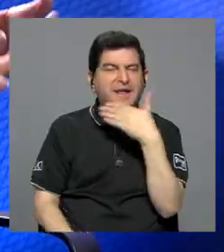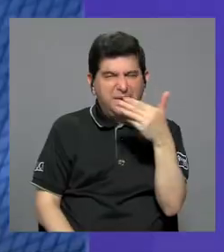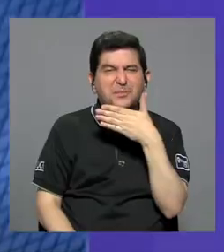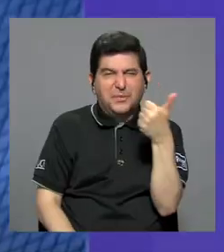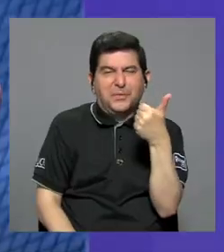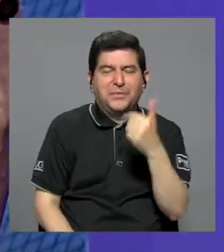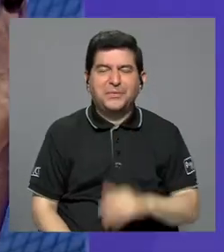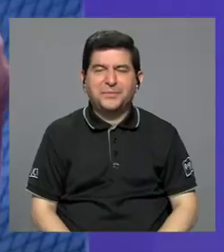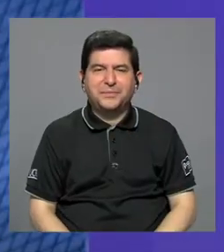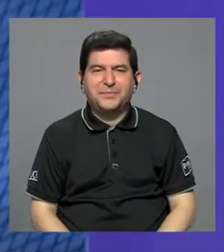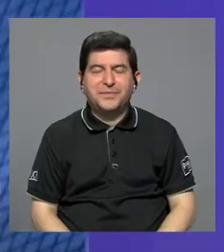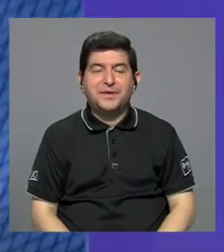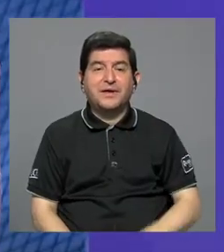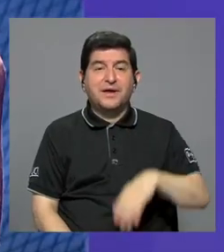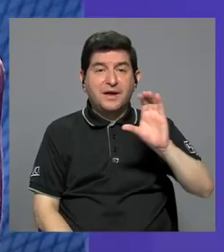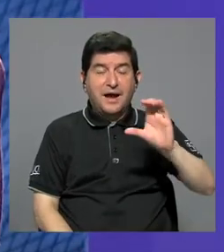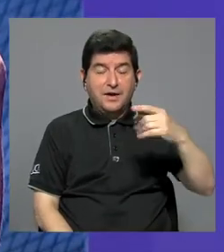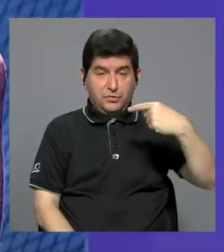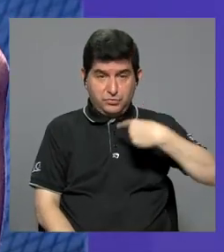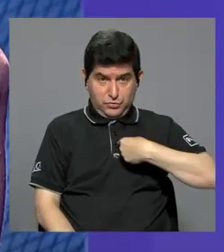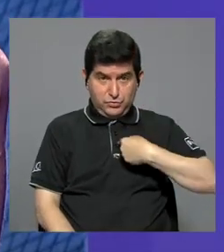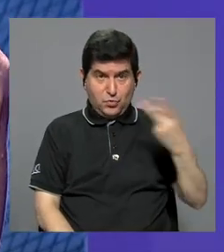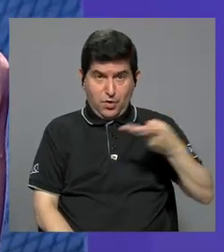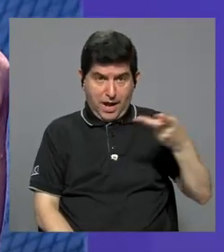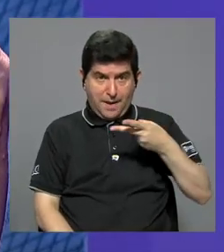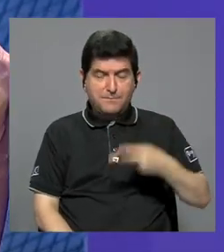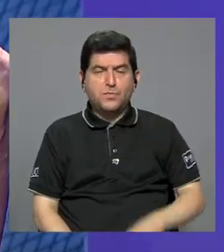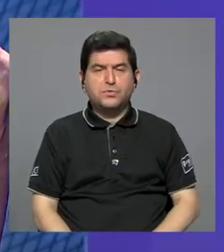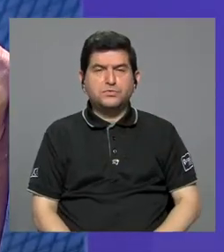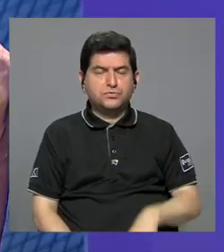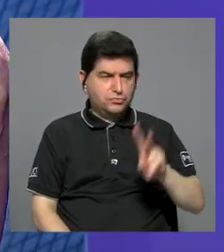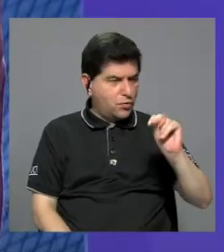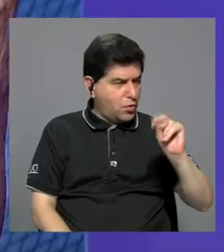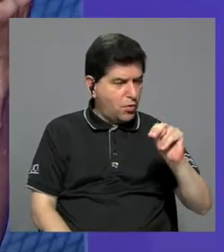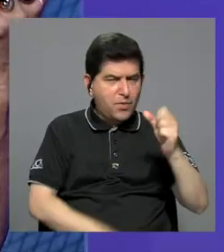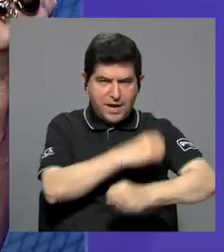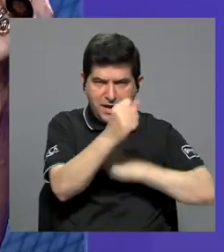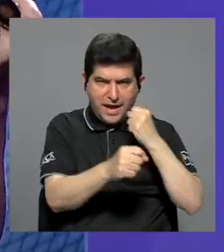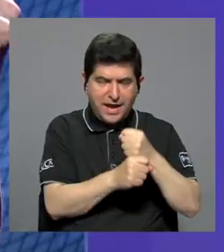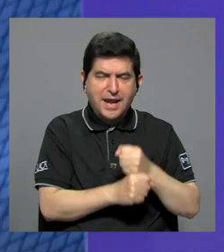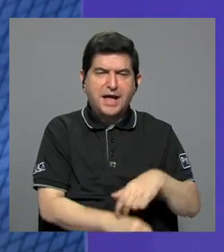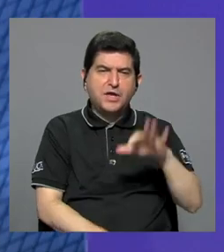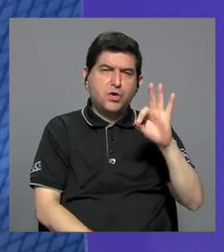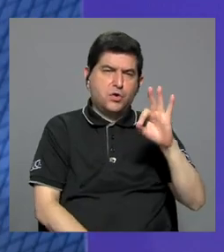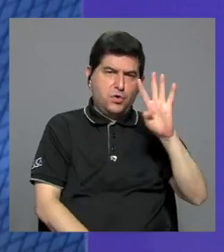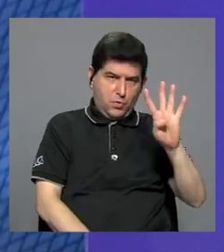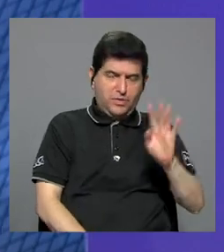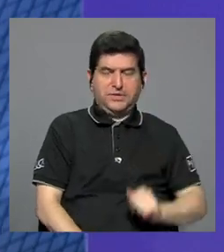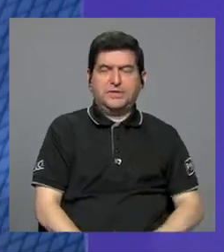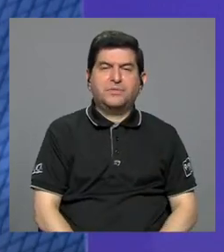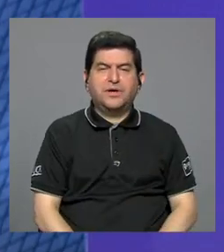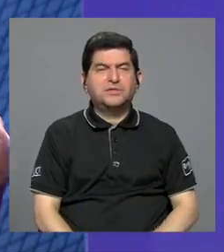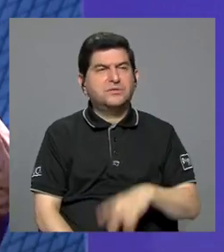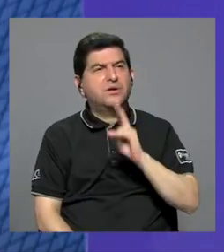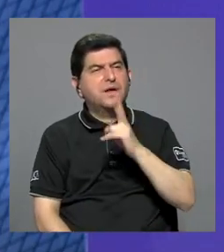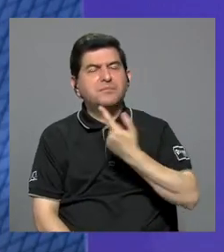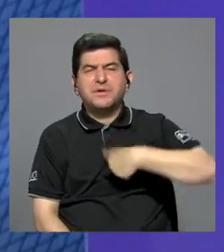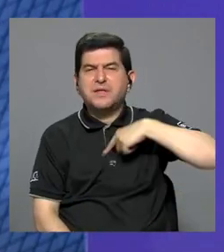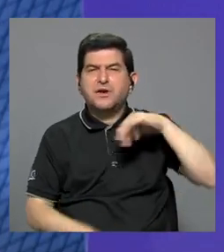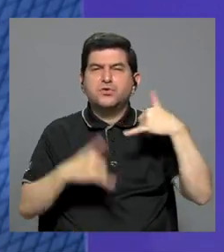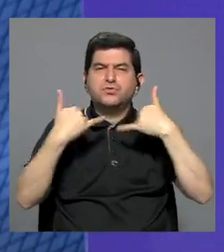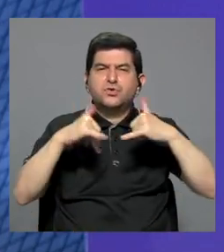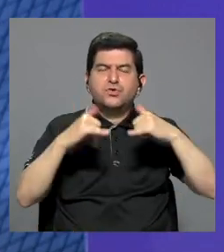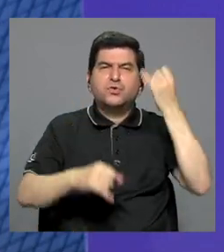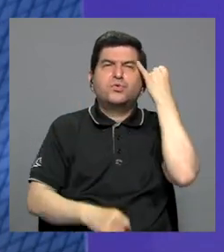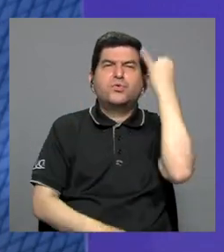habla. Entonces, cuando Carlos y yo tomamos esta novela en el año 94, en realidad estábamos jugando con